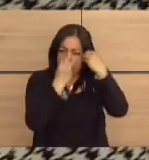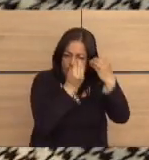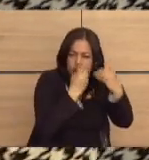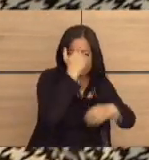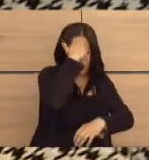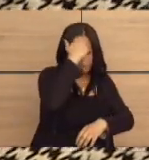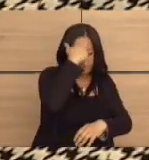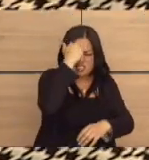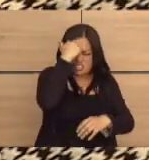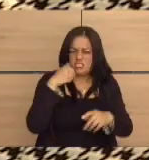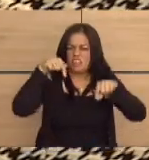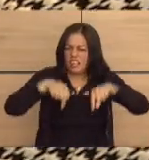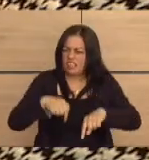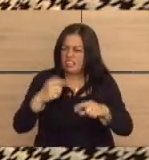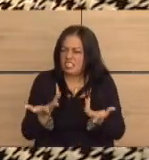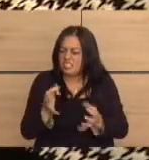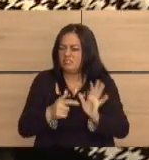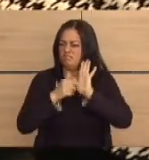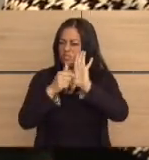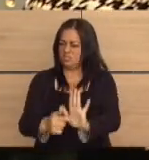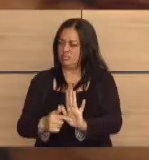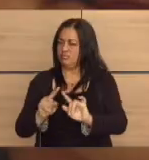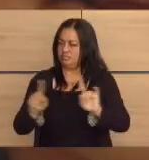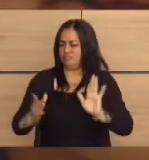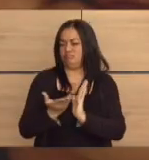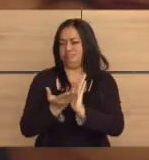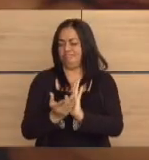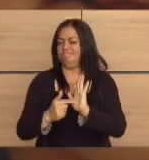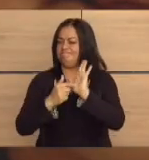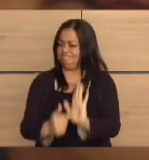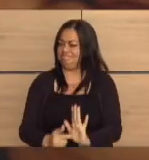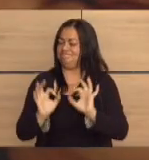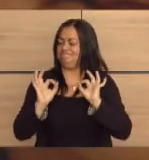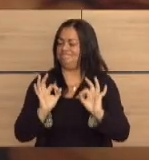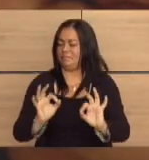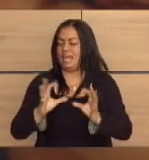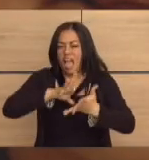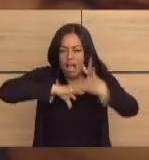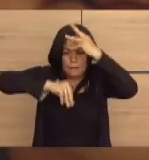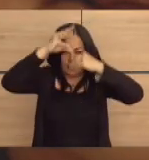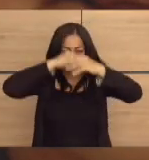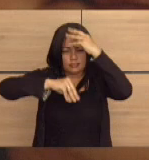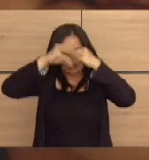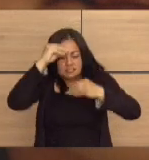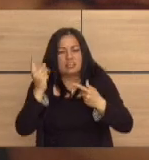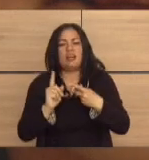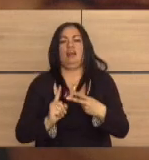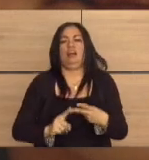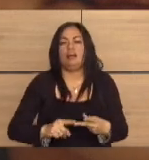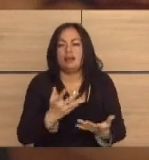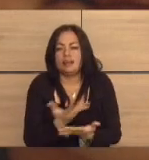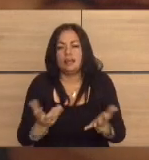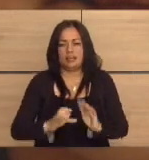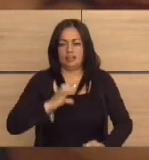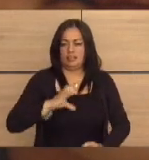de entender la riqueza que representa esta diferencia, asociada a estilos de aprendizaje, asociada a las